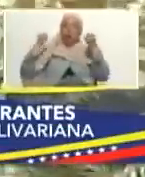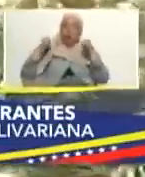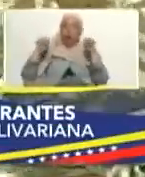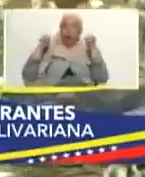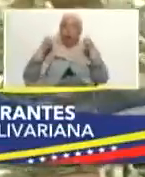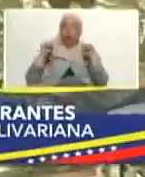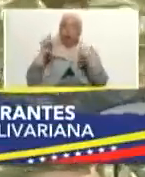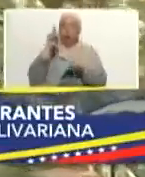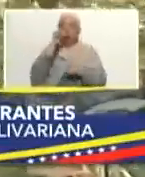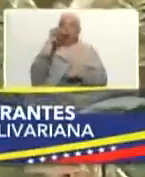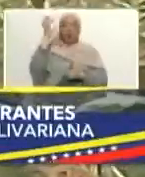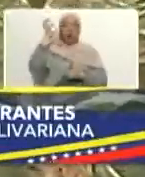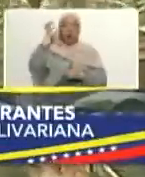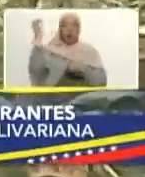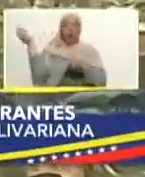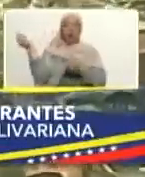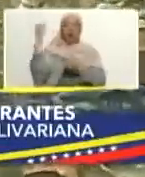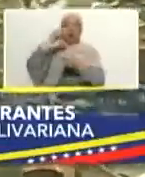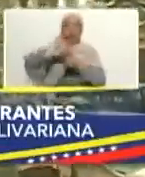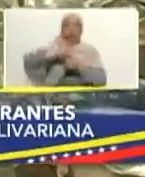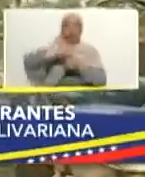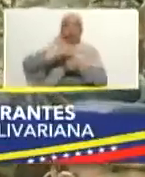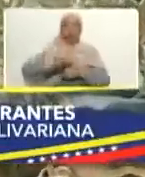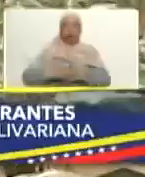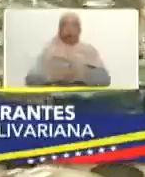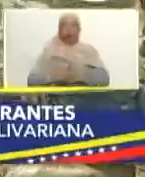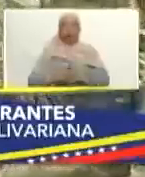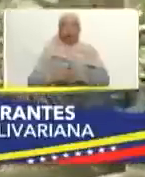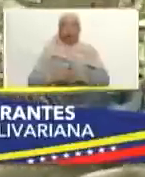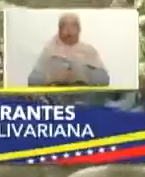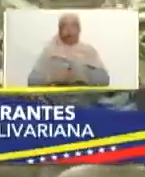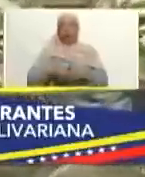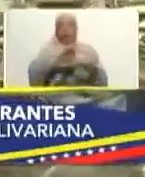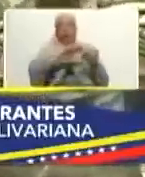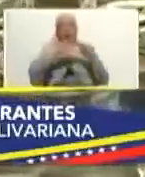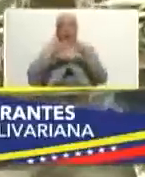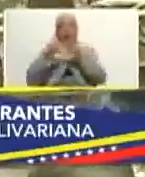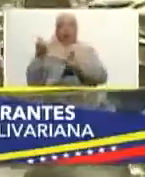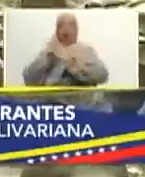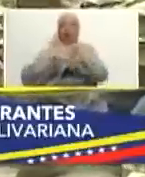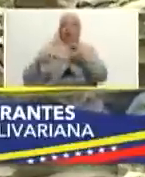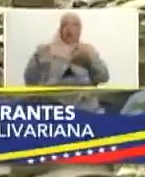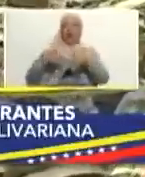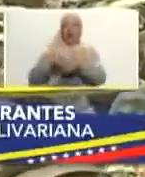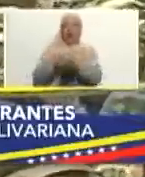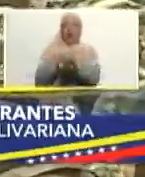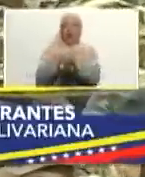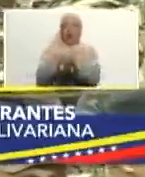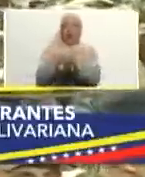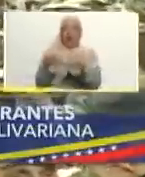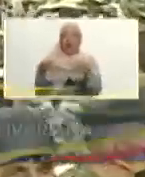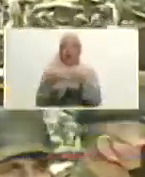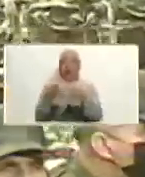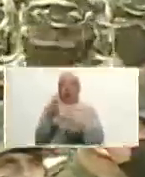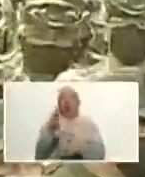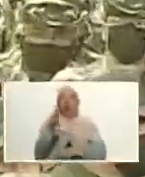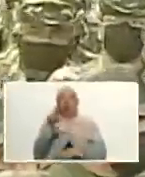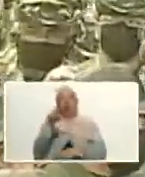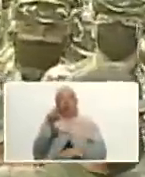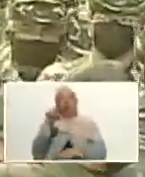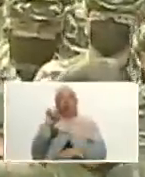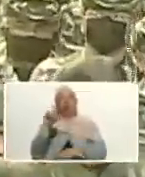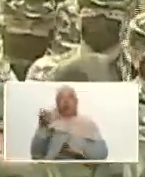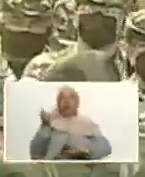su incorporación a las Unidades Populares de Defensa Integral, las UDI. Ya